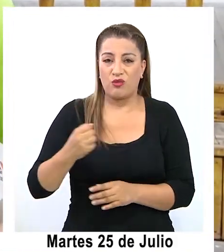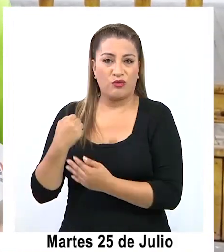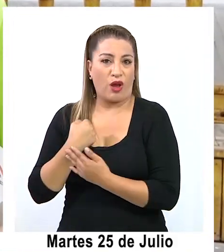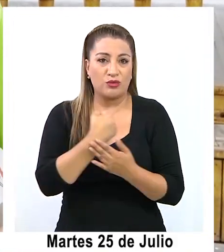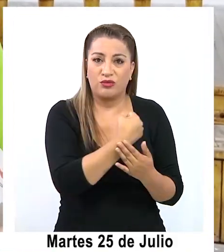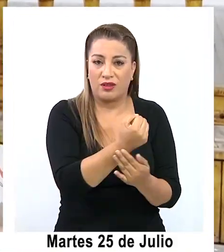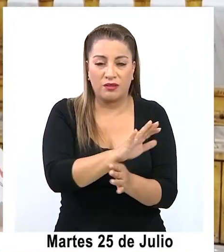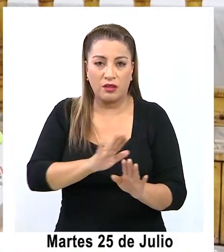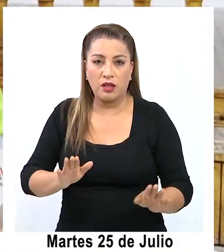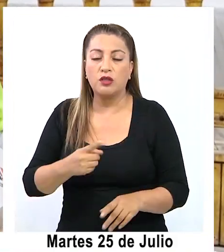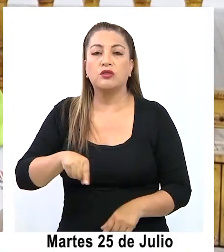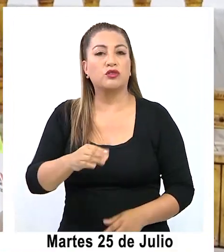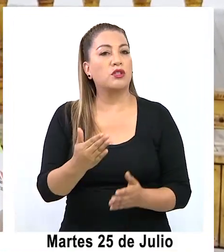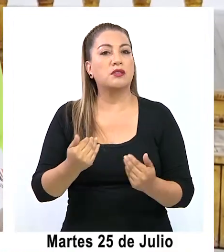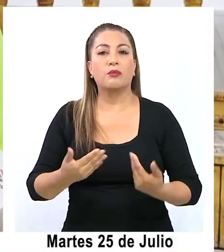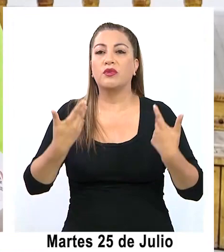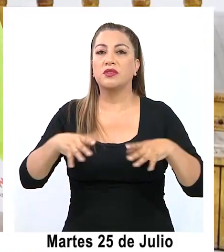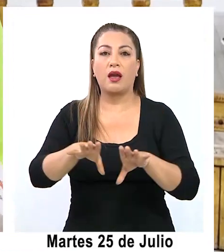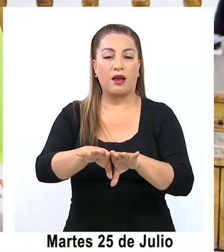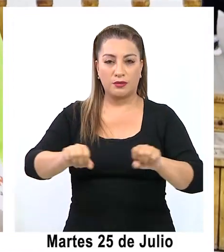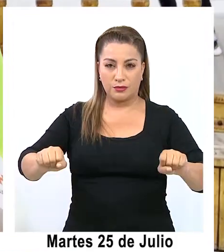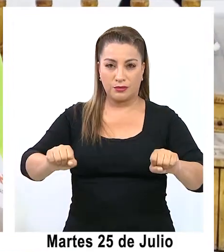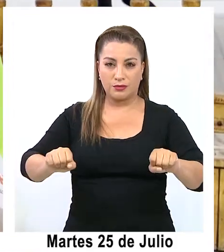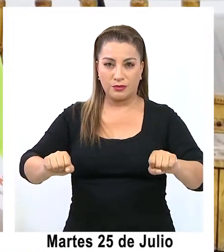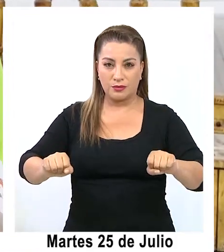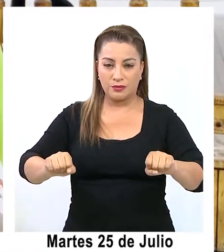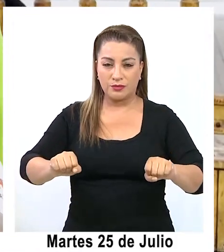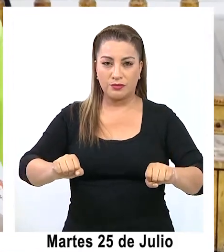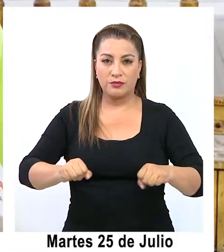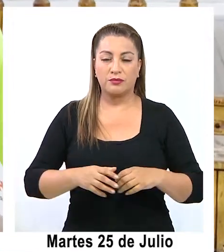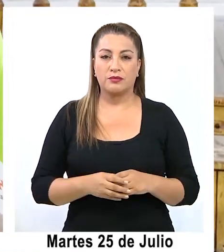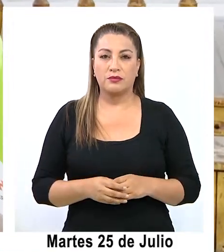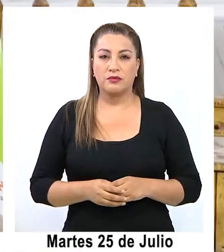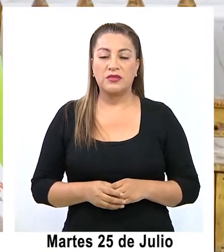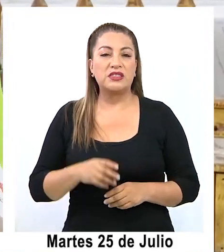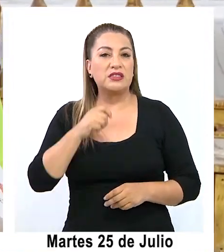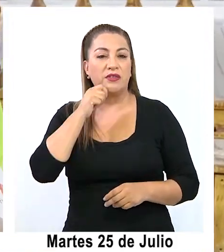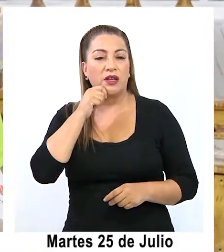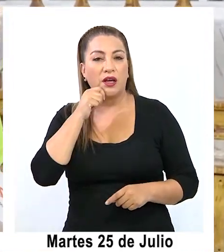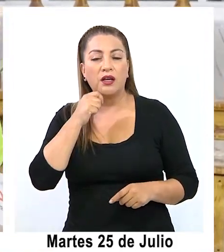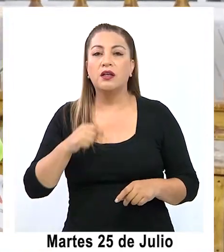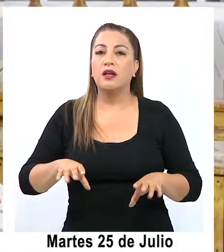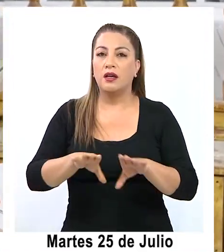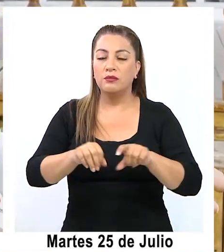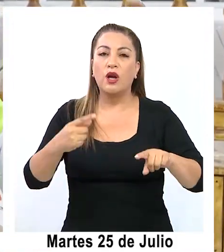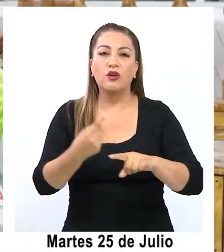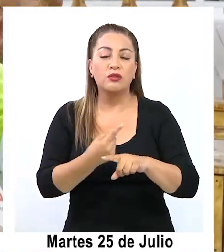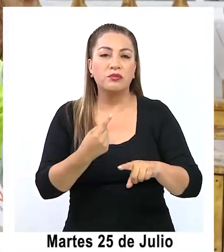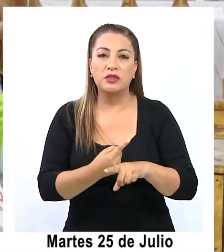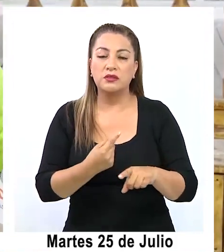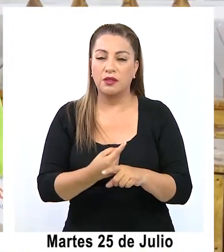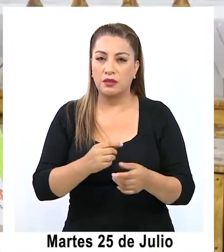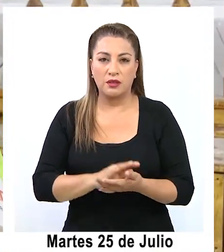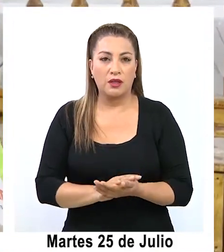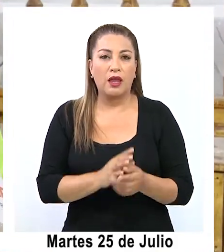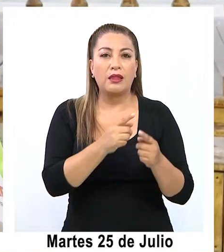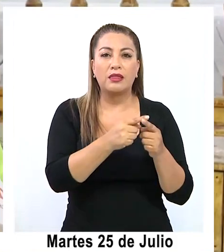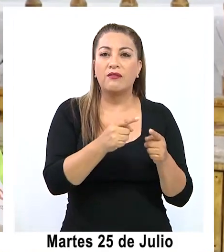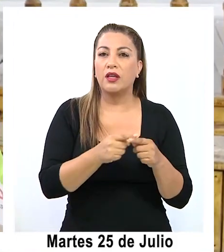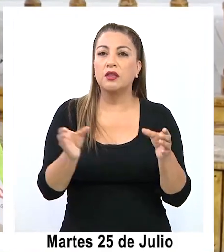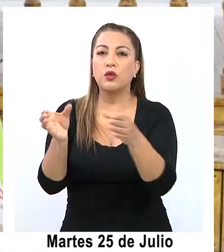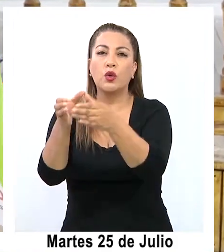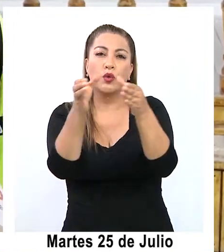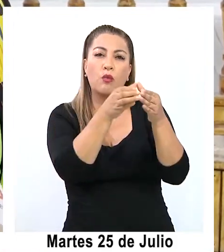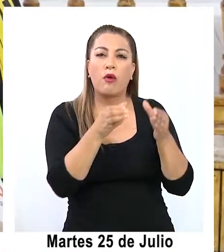necesitamos que se llegue a un acuerdo, que nos sentemos a la mesa, de todas las corrientes